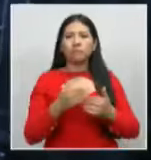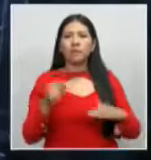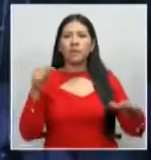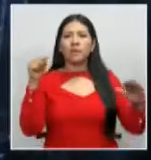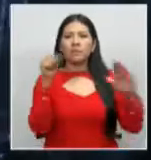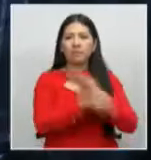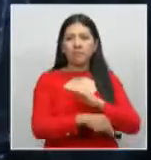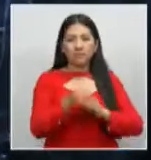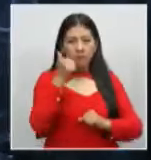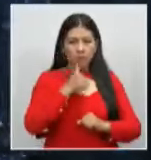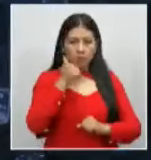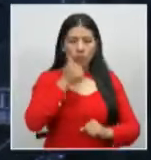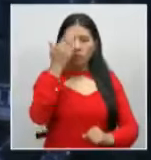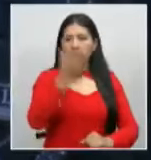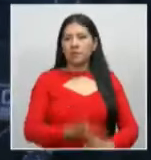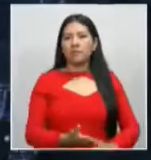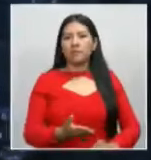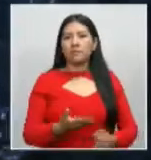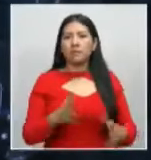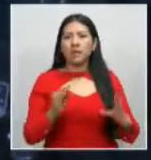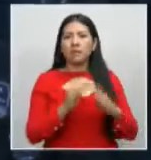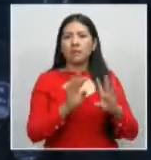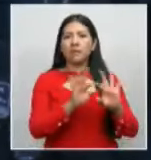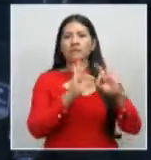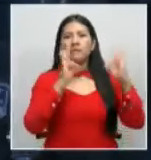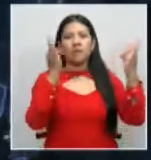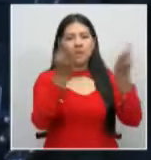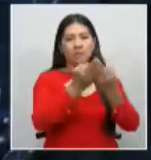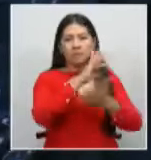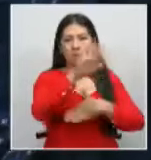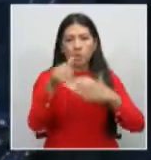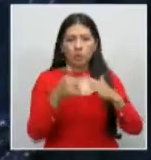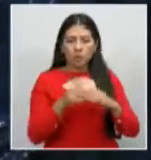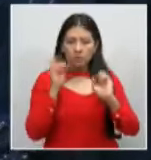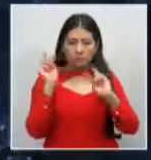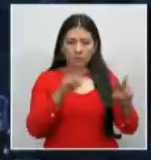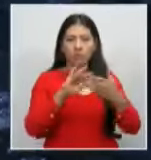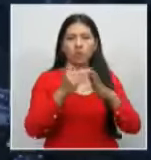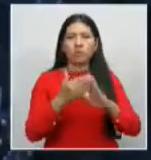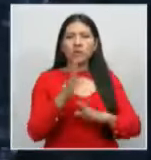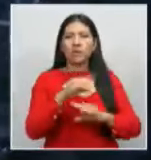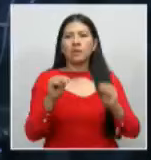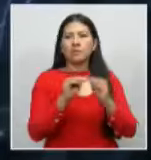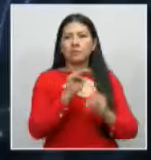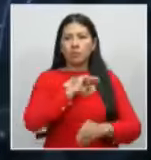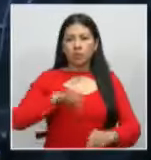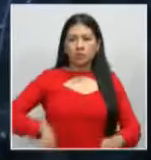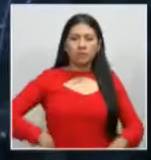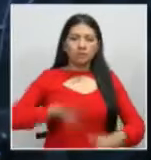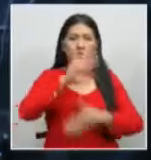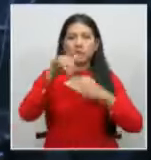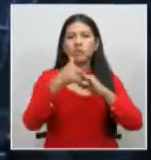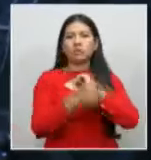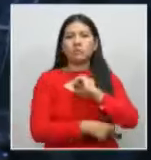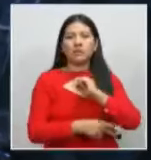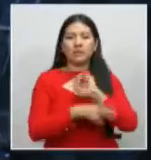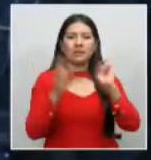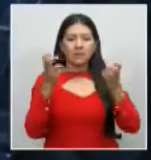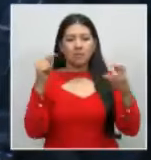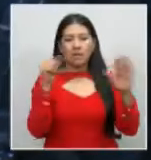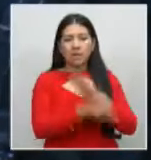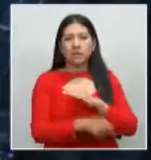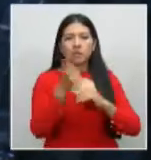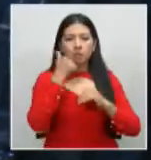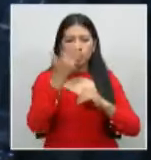vida no solamente de una mujer, sino de toda una familia, de toda una comunidad, de todo un municipio y de todo nuestro país. Un asesinato, un feminicidio